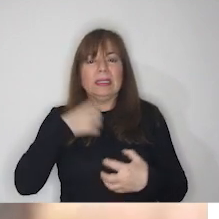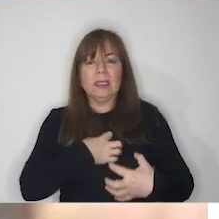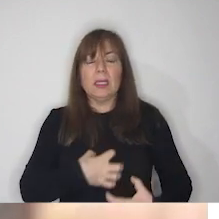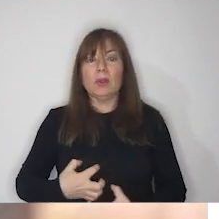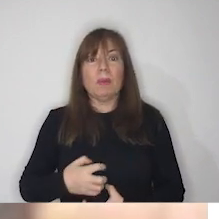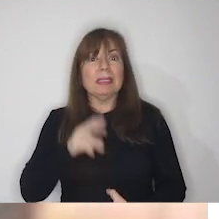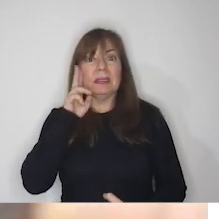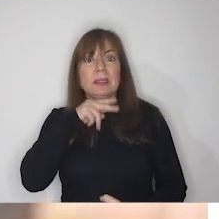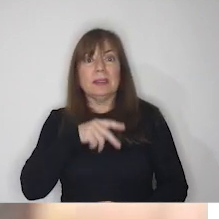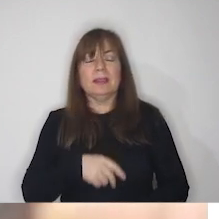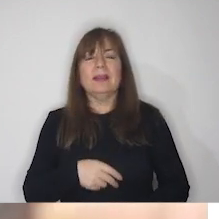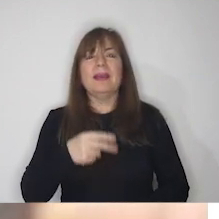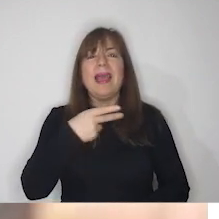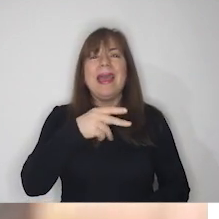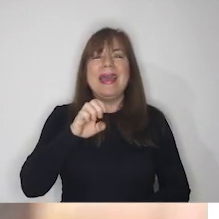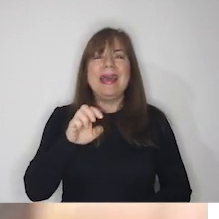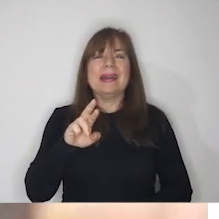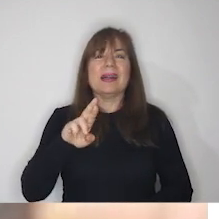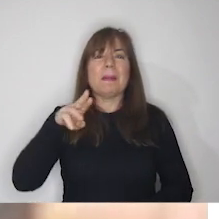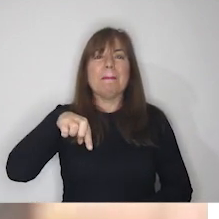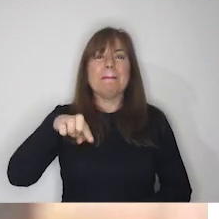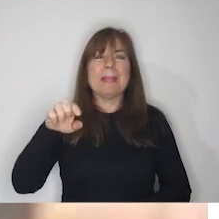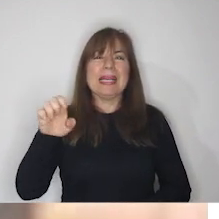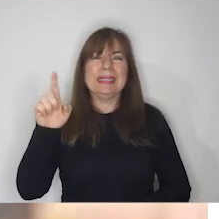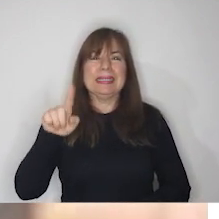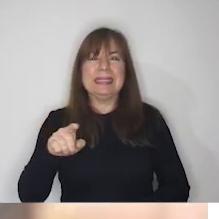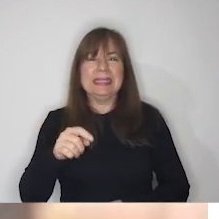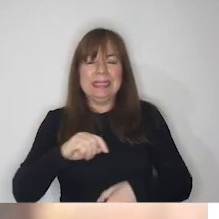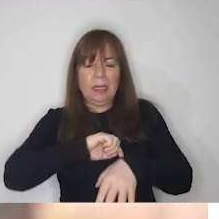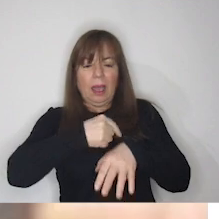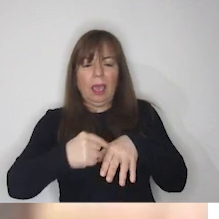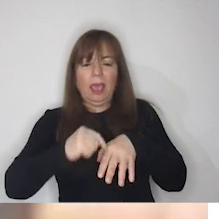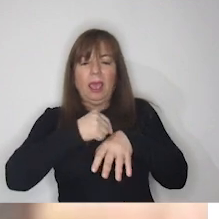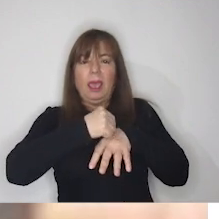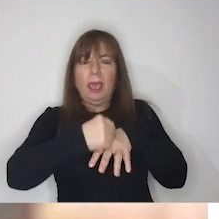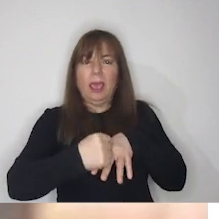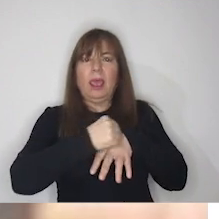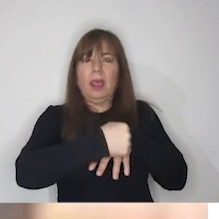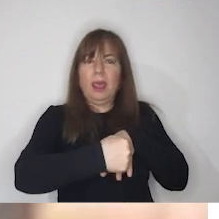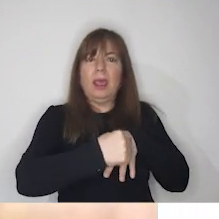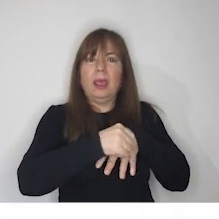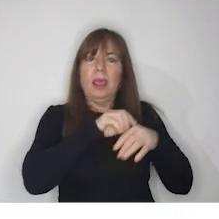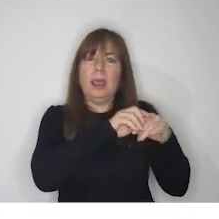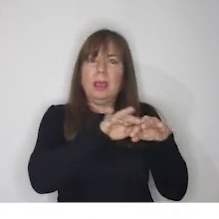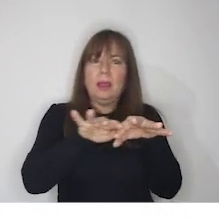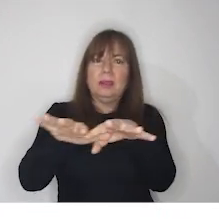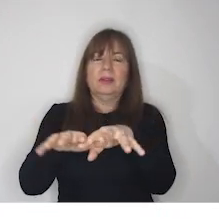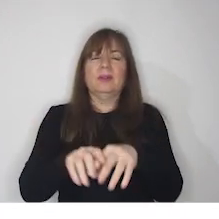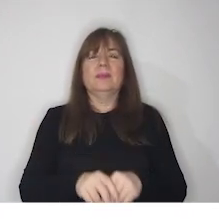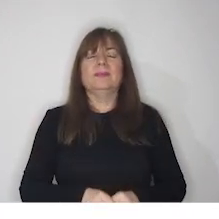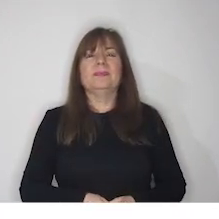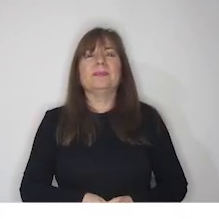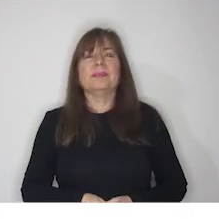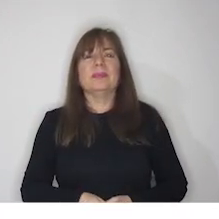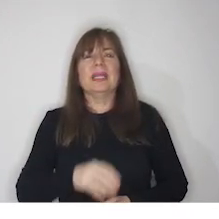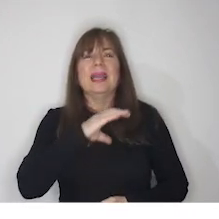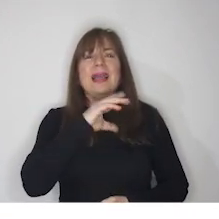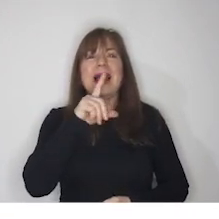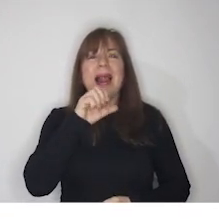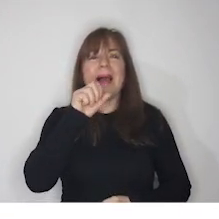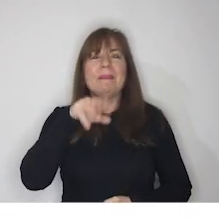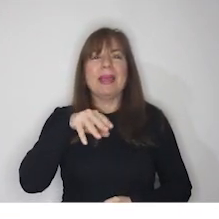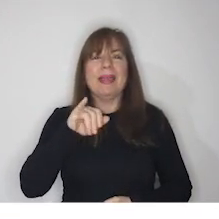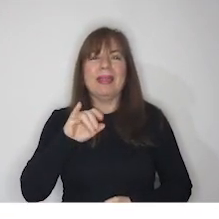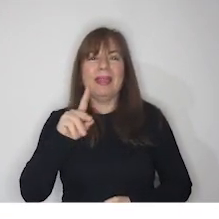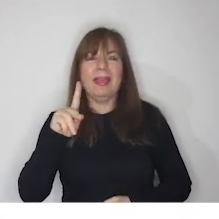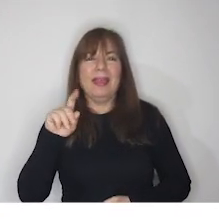el pene, en mujeres puede ser asintomático. El herpes, causado por un virus, genera grietas en la piel con